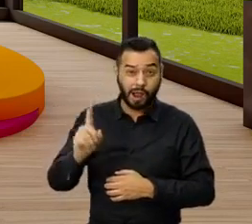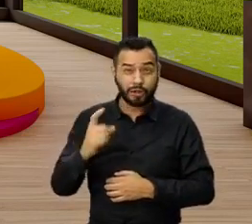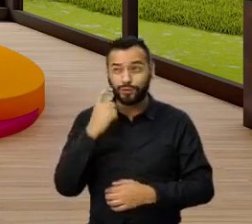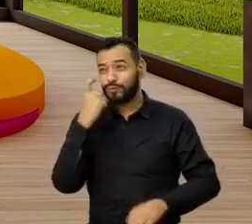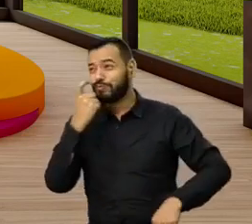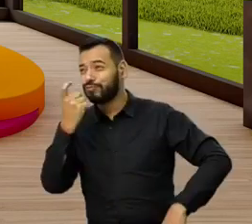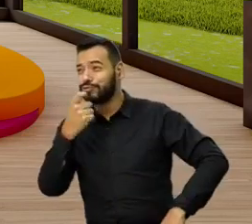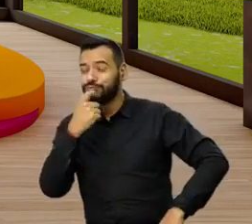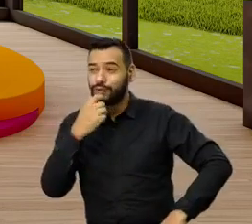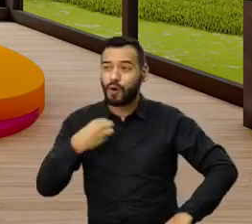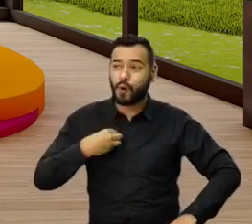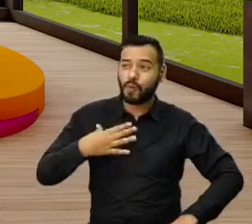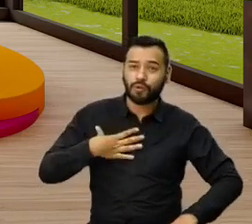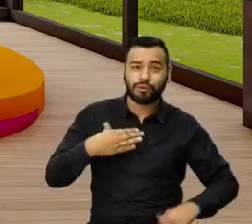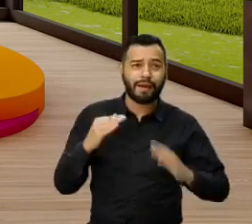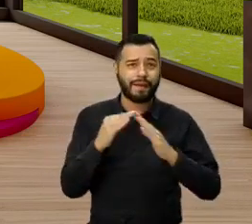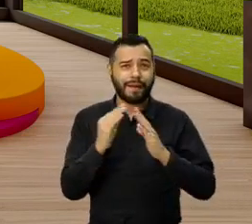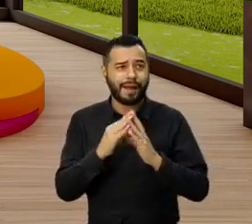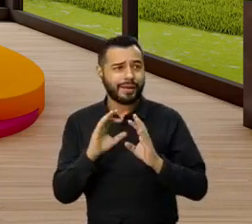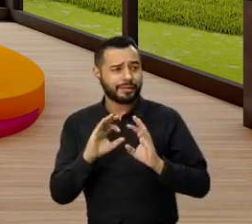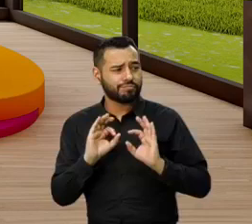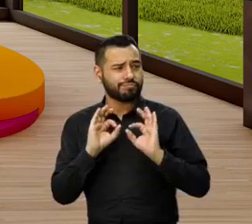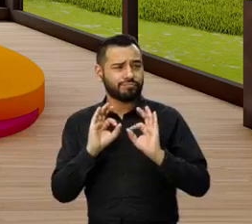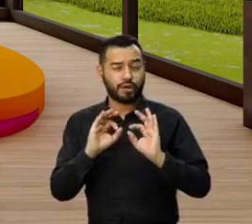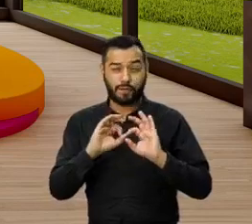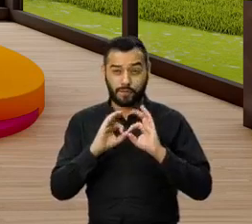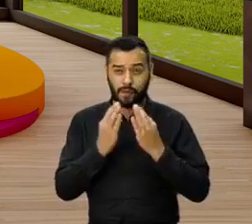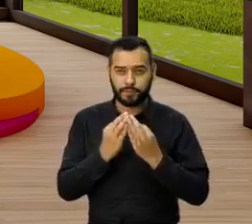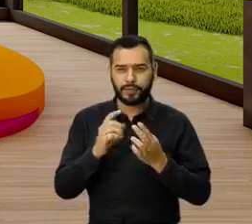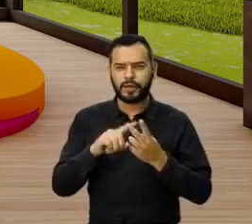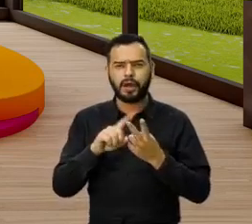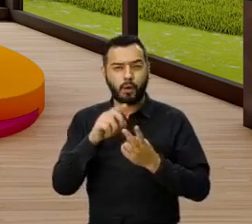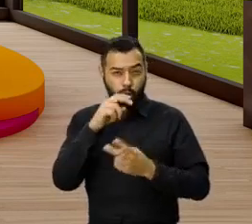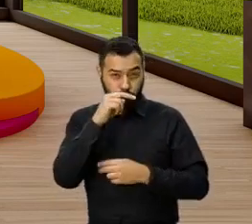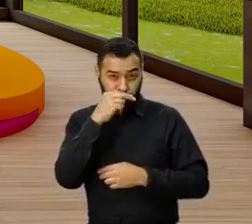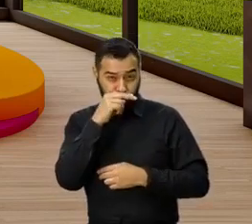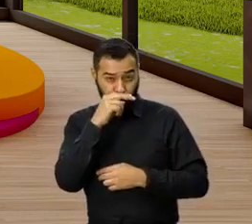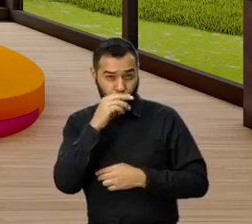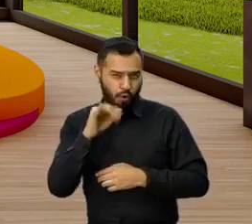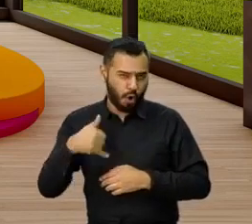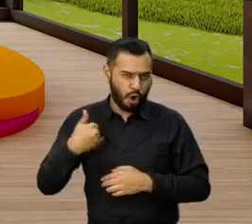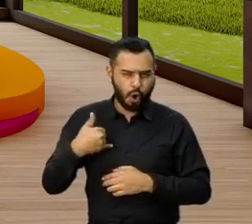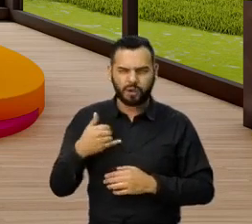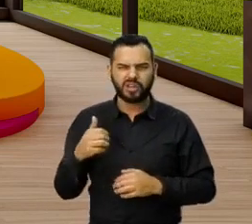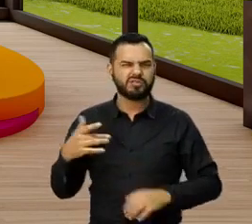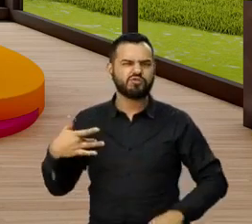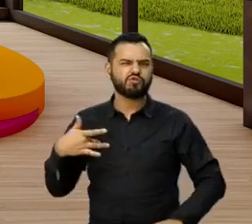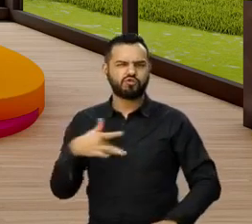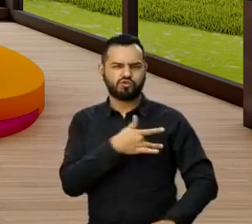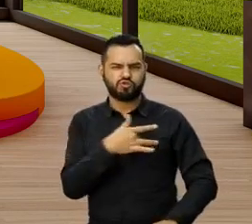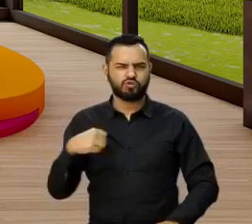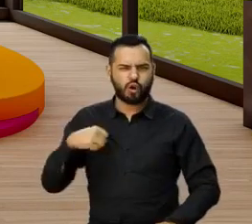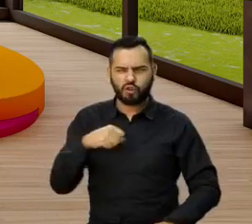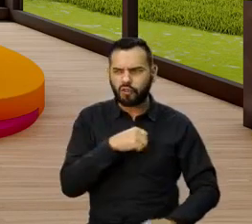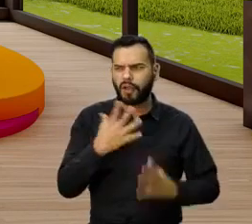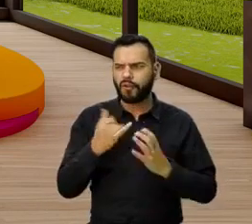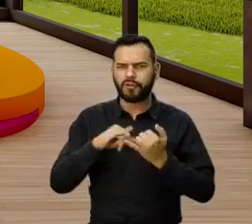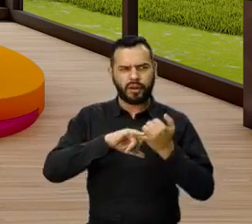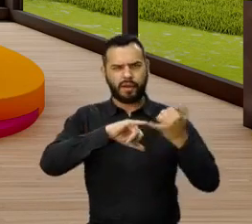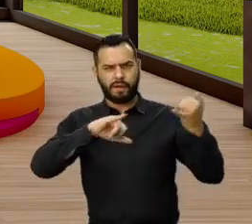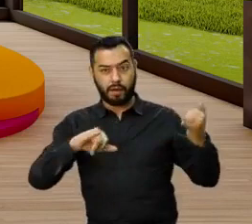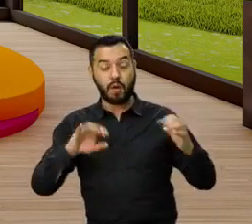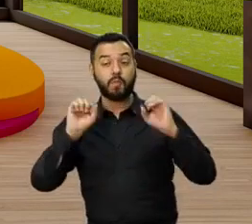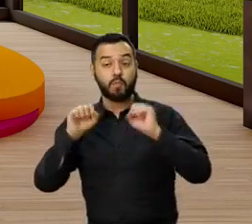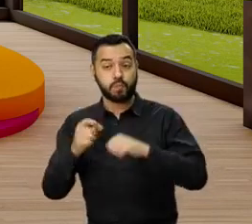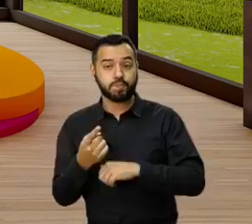buscando una oportunidad para un hogar como para su familia estamos hablando de los chicos que ahorita son solteros o que quieren independizarse y lo